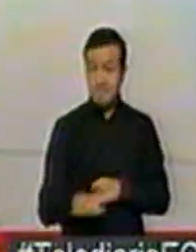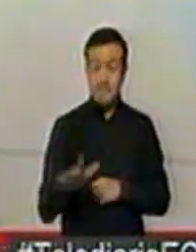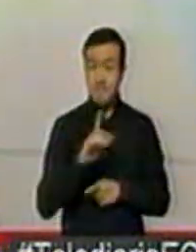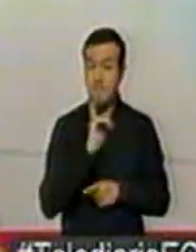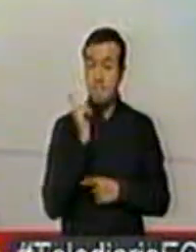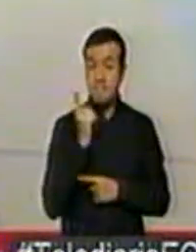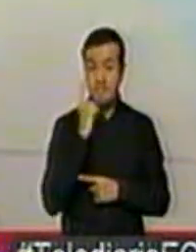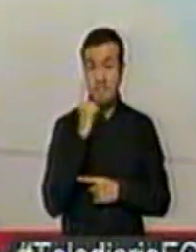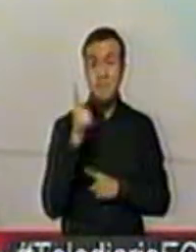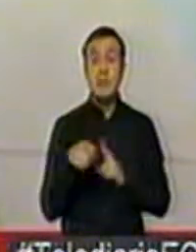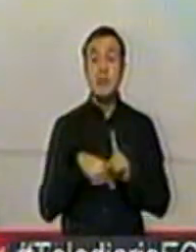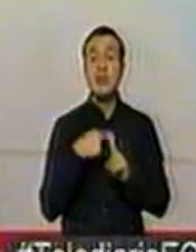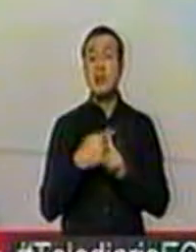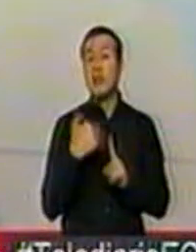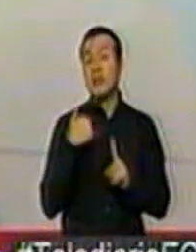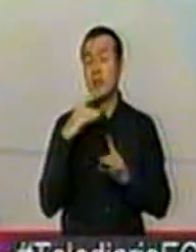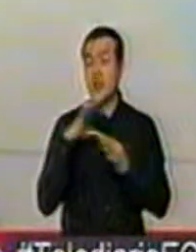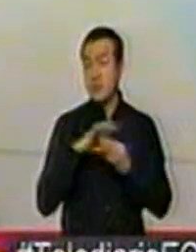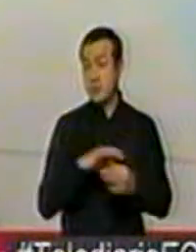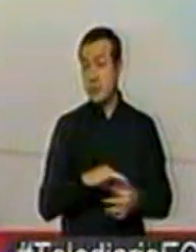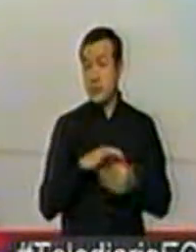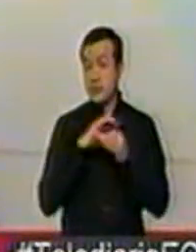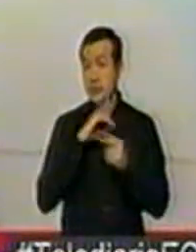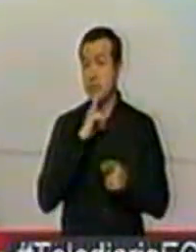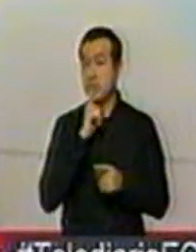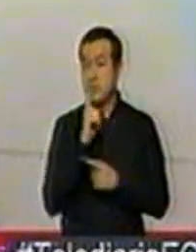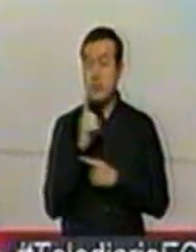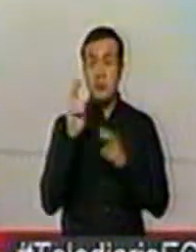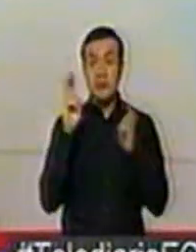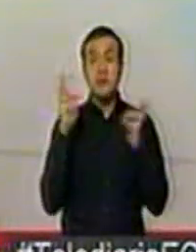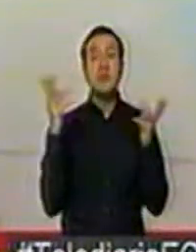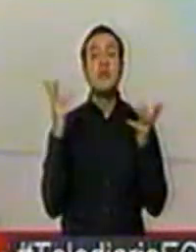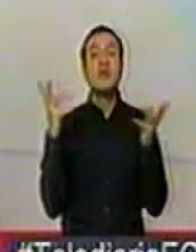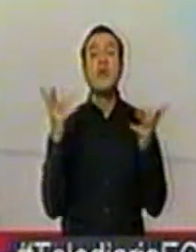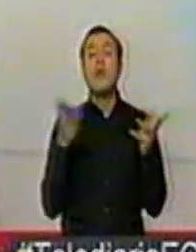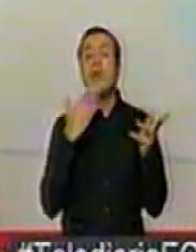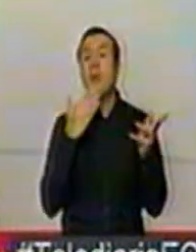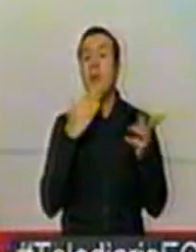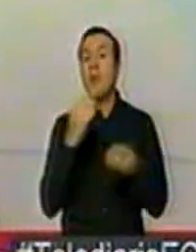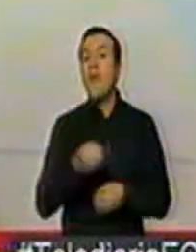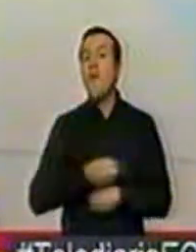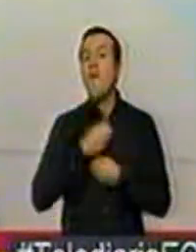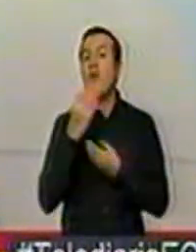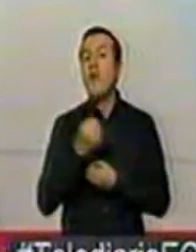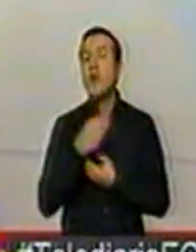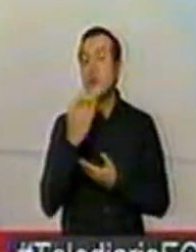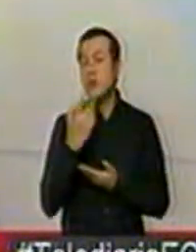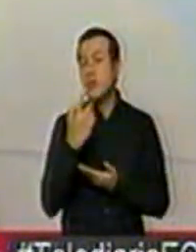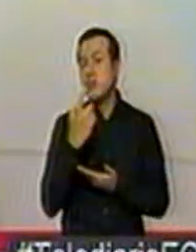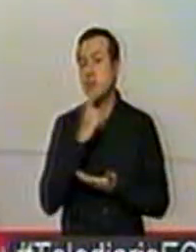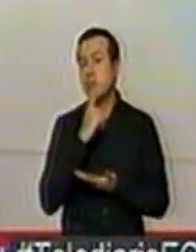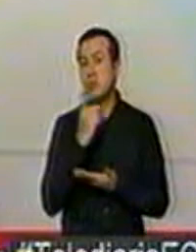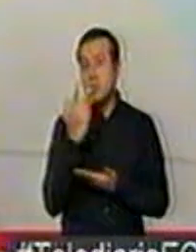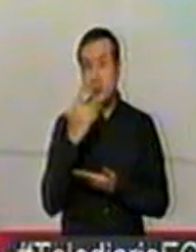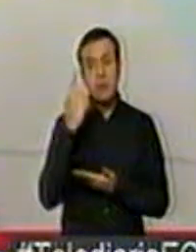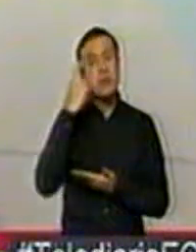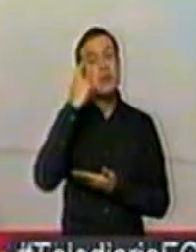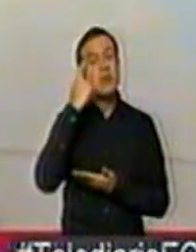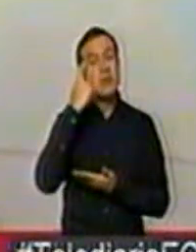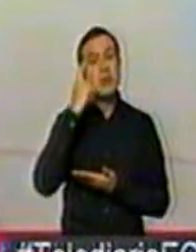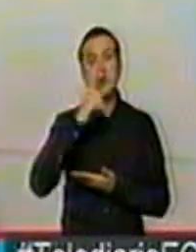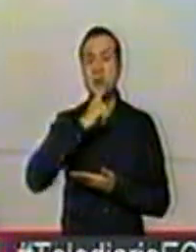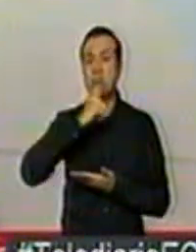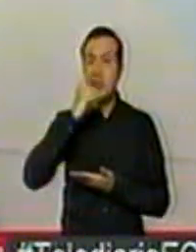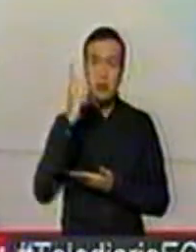y tener una articulación interinstitucional en cuanto a los sistemas de información. En ese sentido, lo que se plantea es precisamente